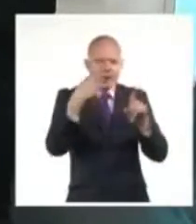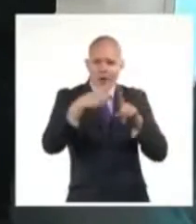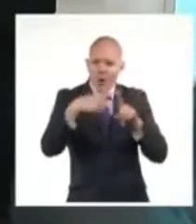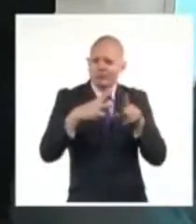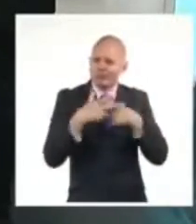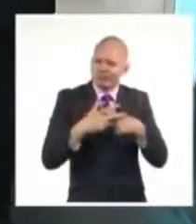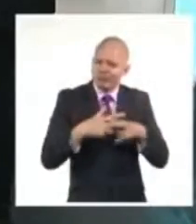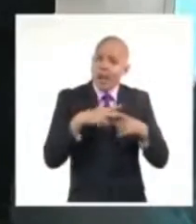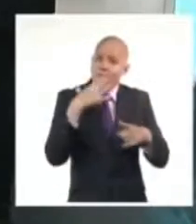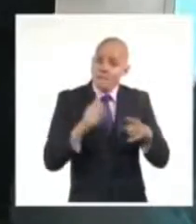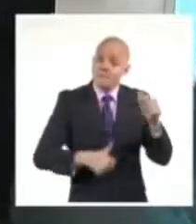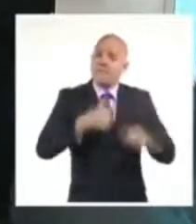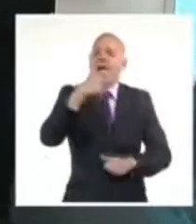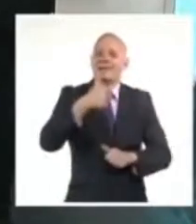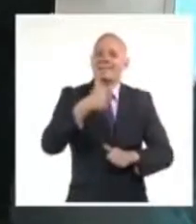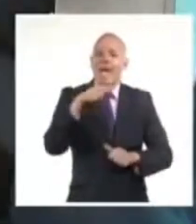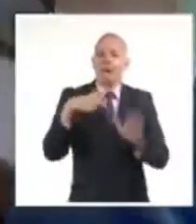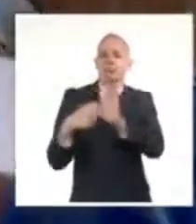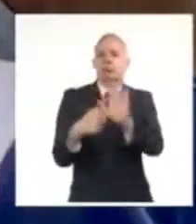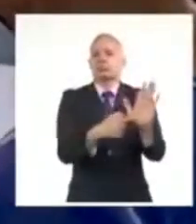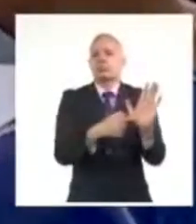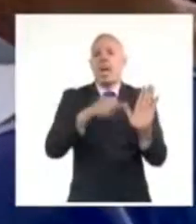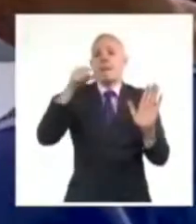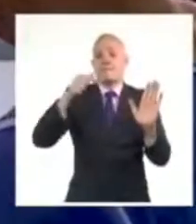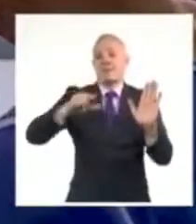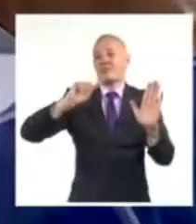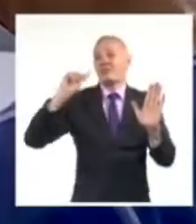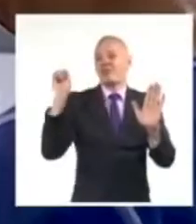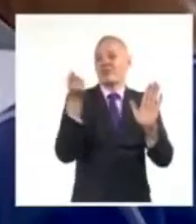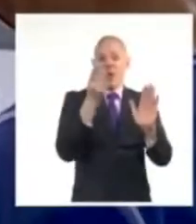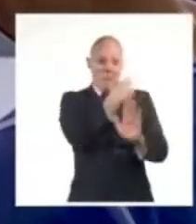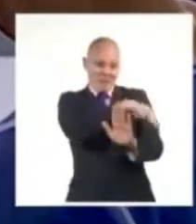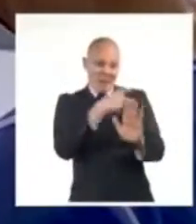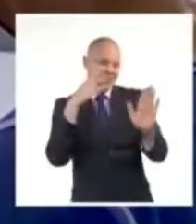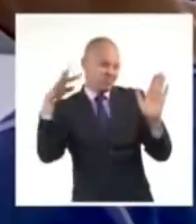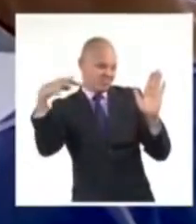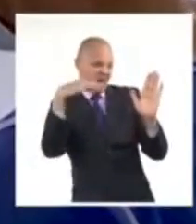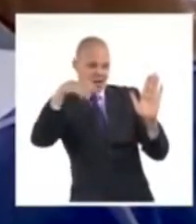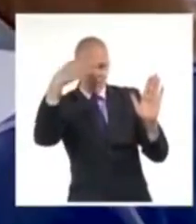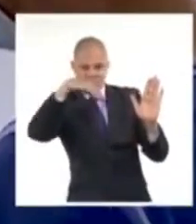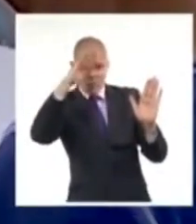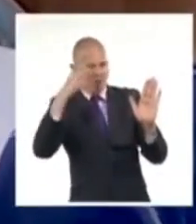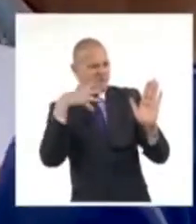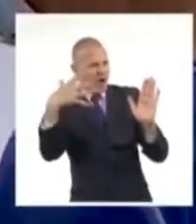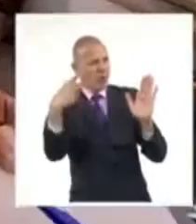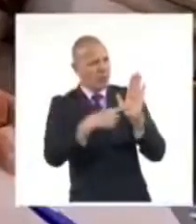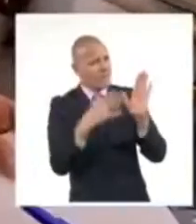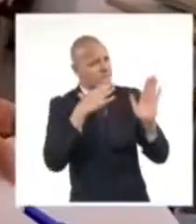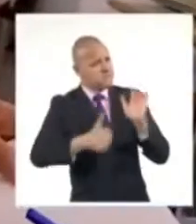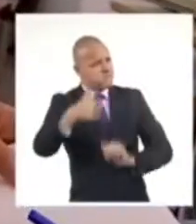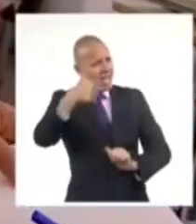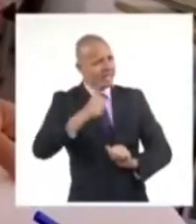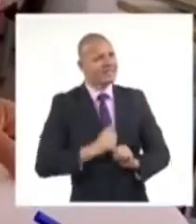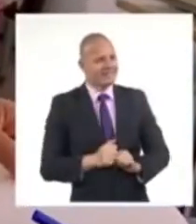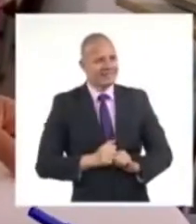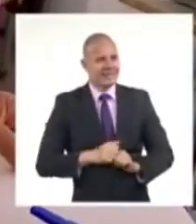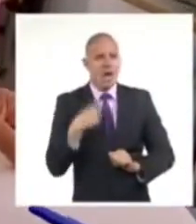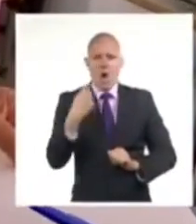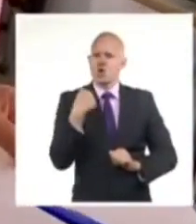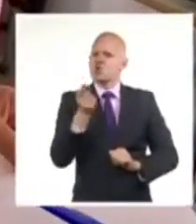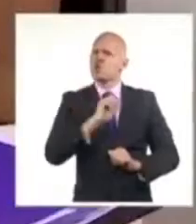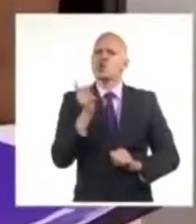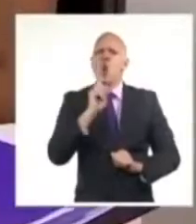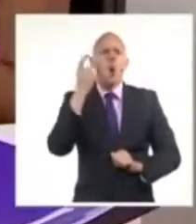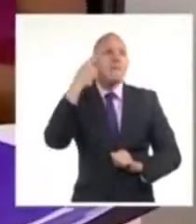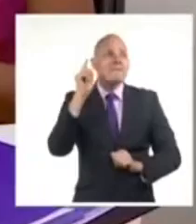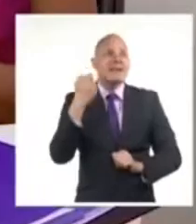oportunidad y desde la participación nuestra. Es decir, sin tener las miradas a ese desarrollo normativo de otras naciones, sino